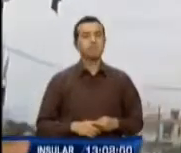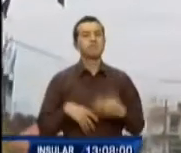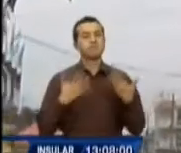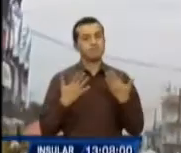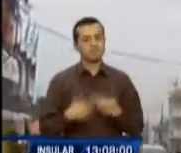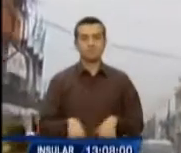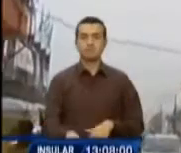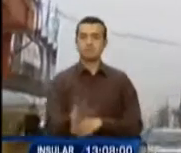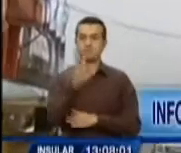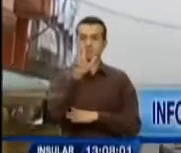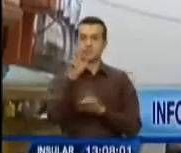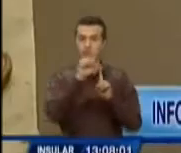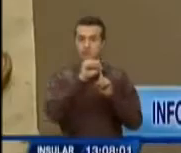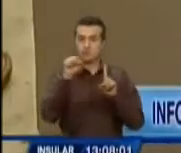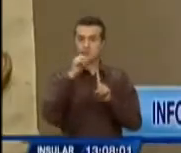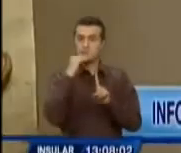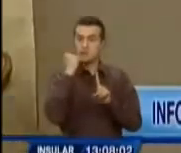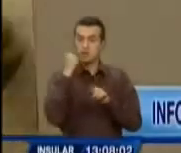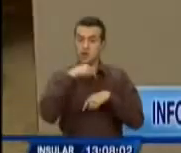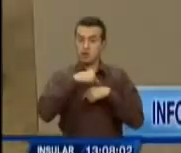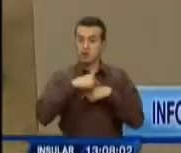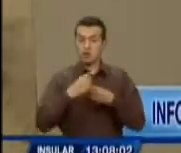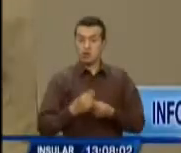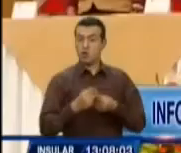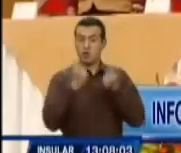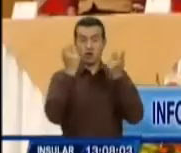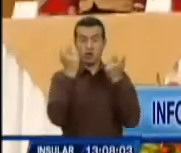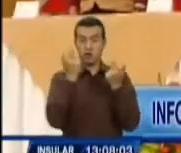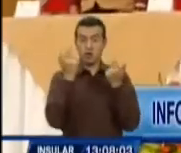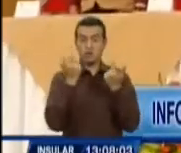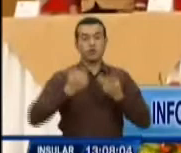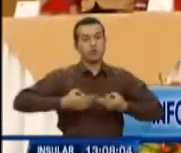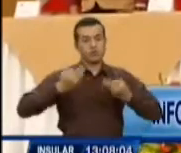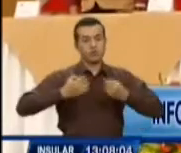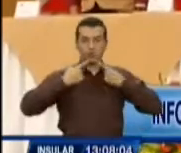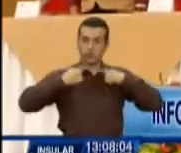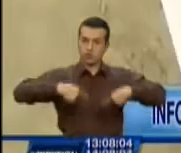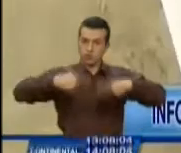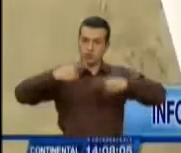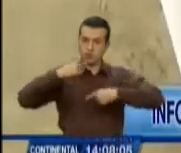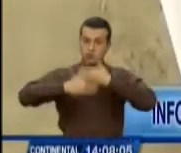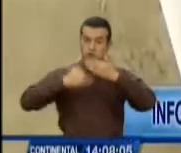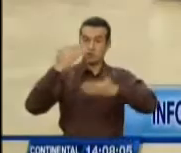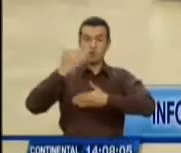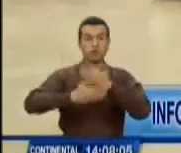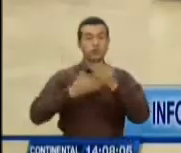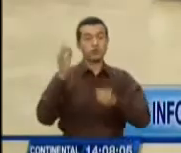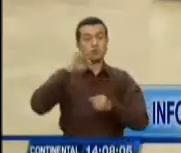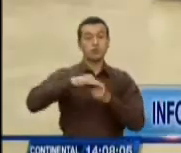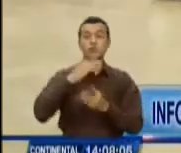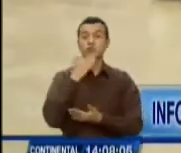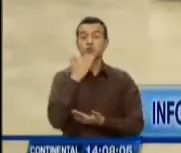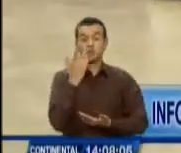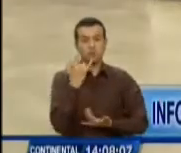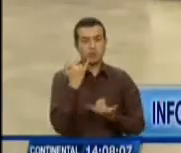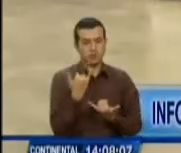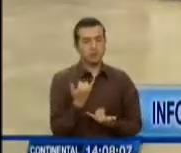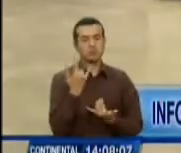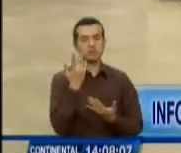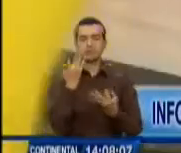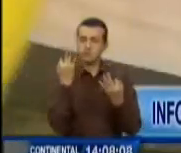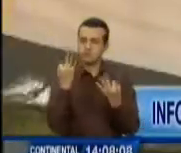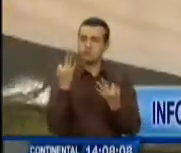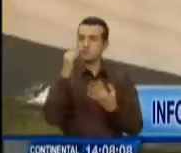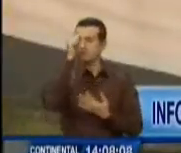La implementación de tres sistemas para mejorar los tiempos de entrega de resultados oficiales en un proceso electoral se ensayaron en la consulta popular llevada a